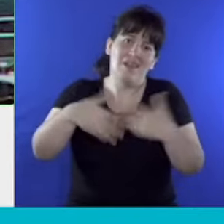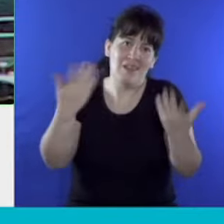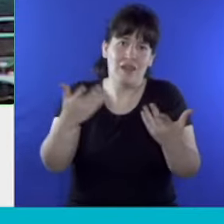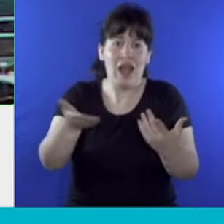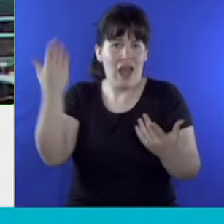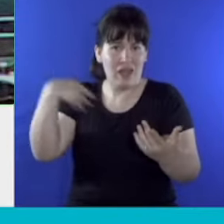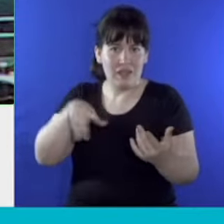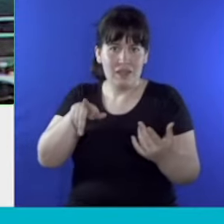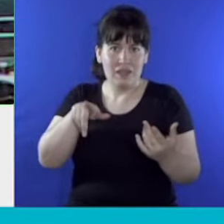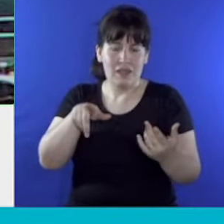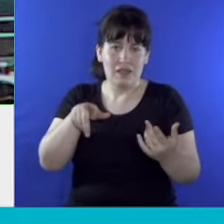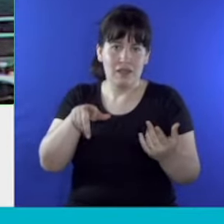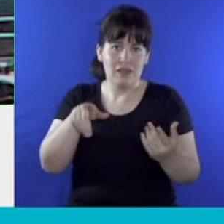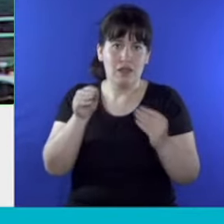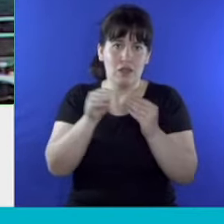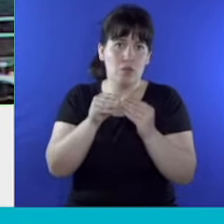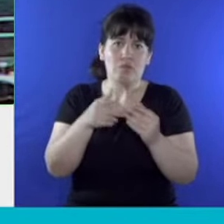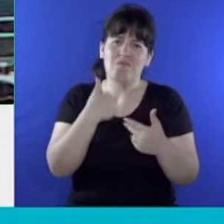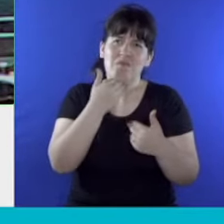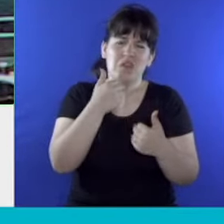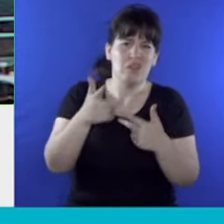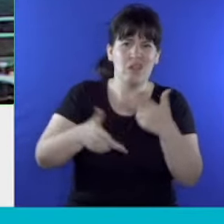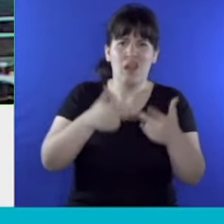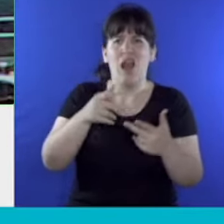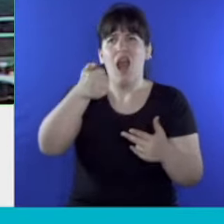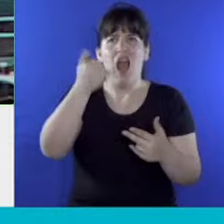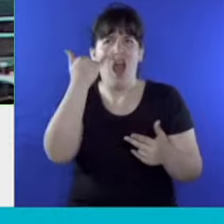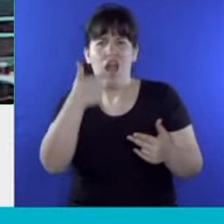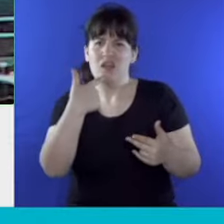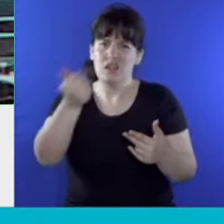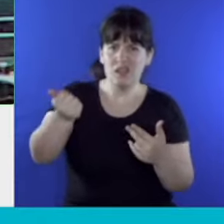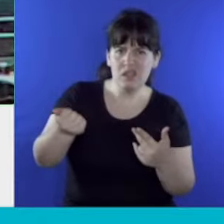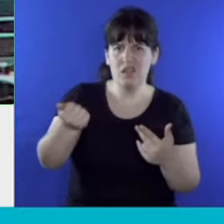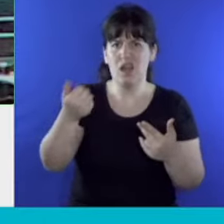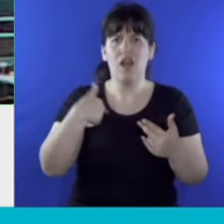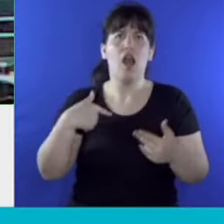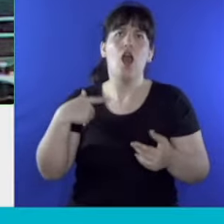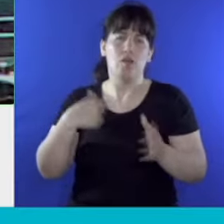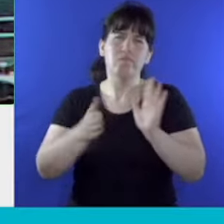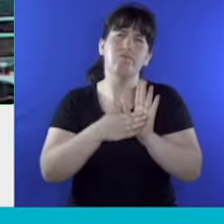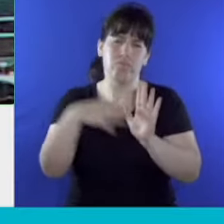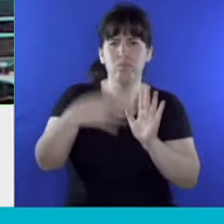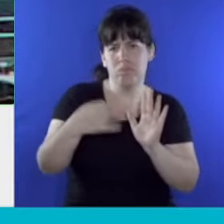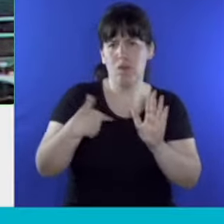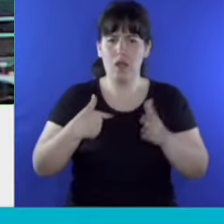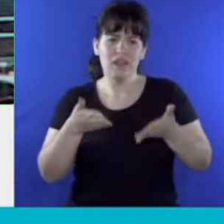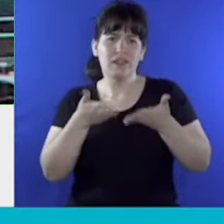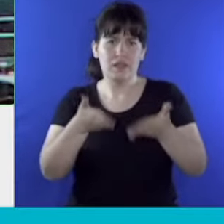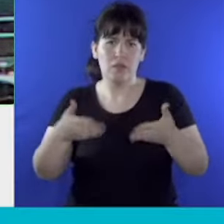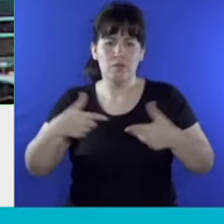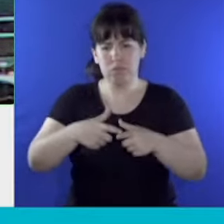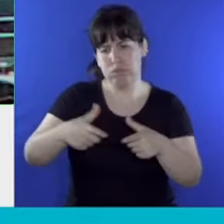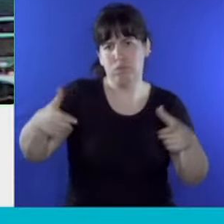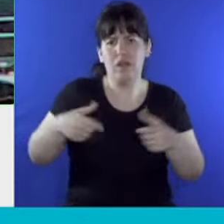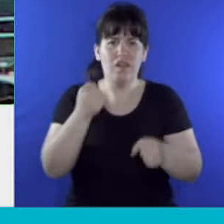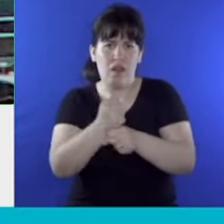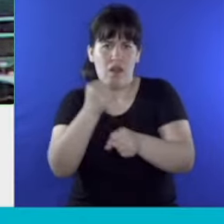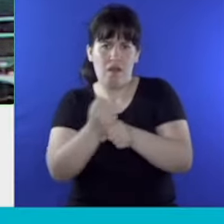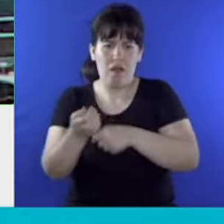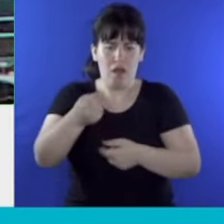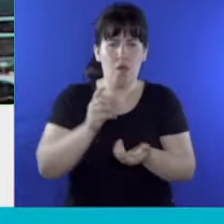de AISA, que no sé qué, que AISA cumple, amplía los servicios, trabaja,